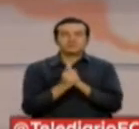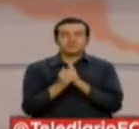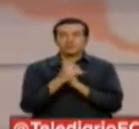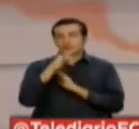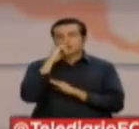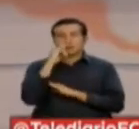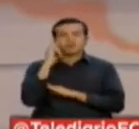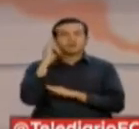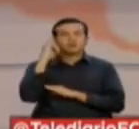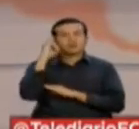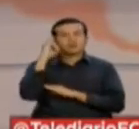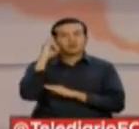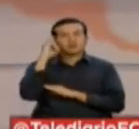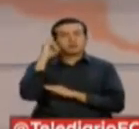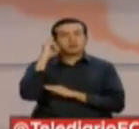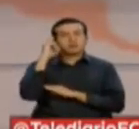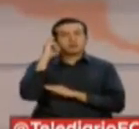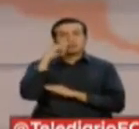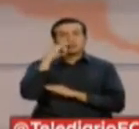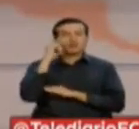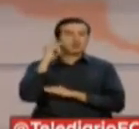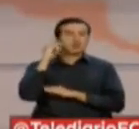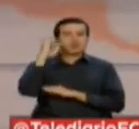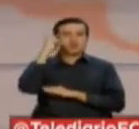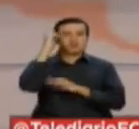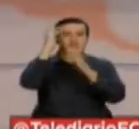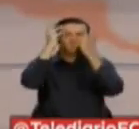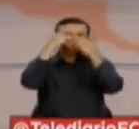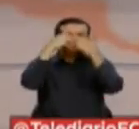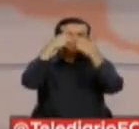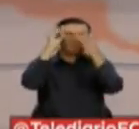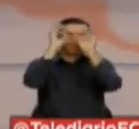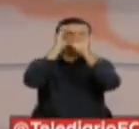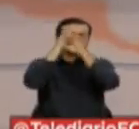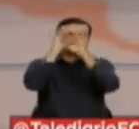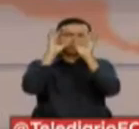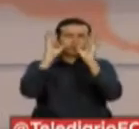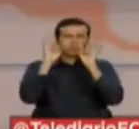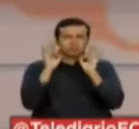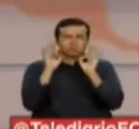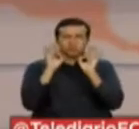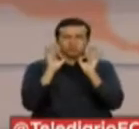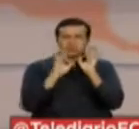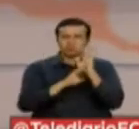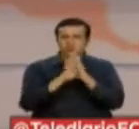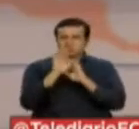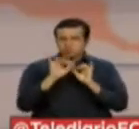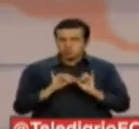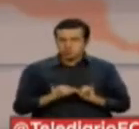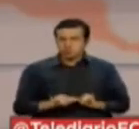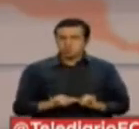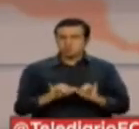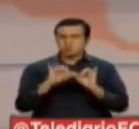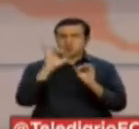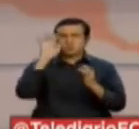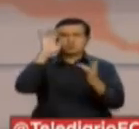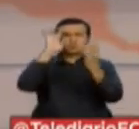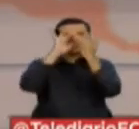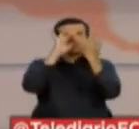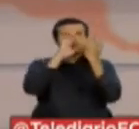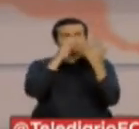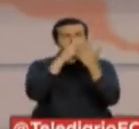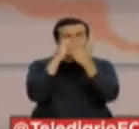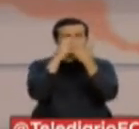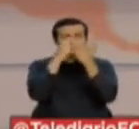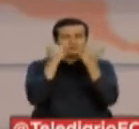de desarrollar, el cerebro se desarrolle adecuadamente y que se produzcan estas sinapsis